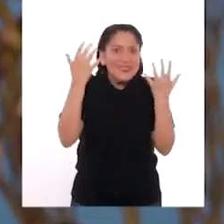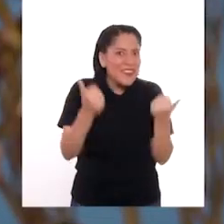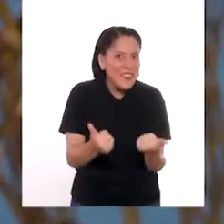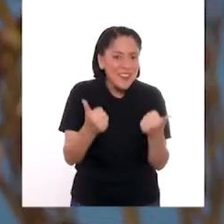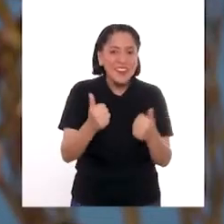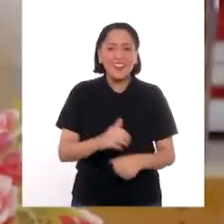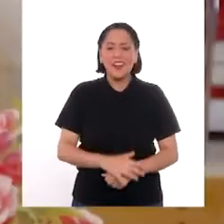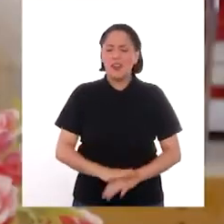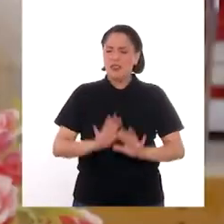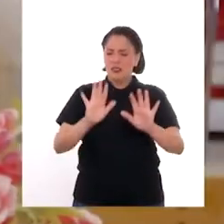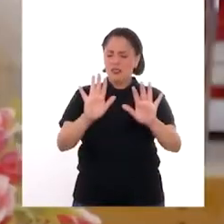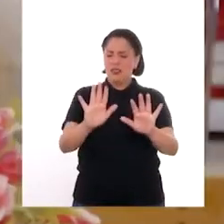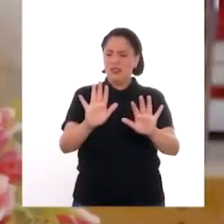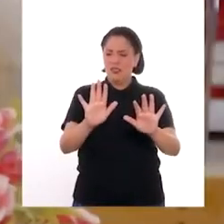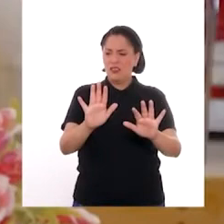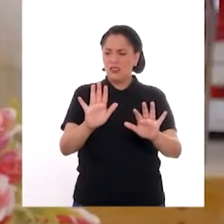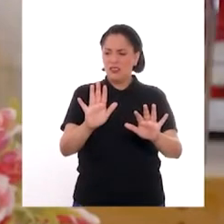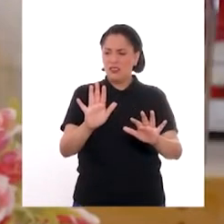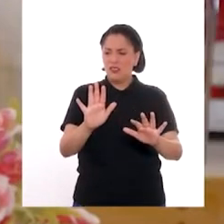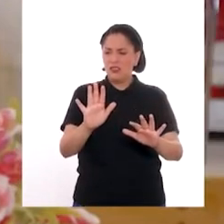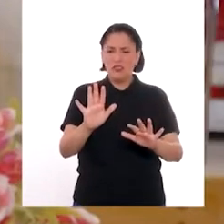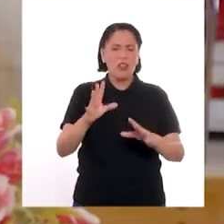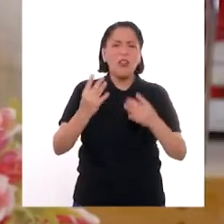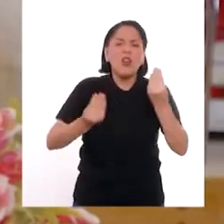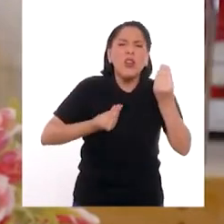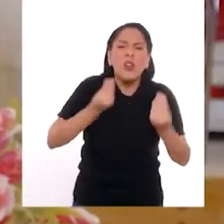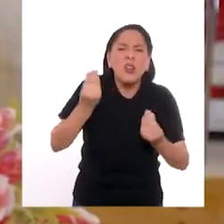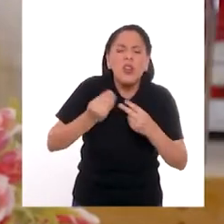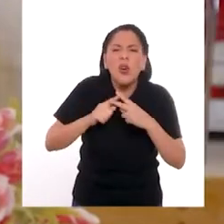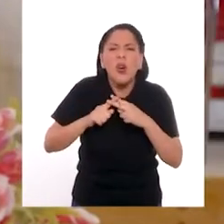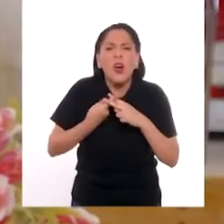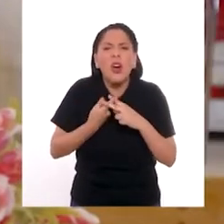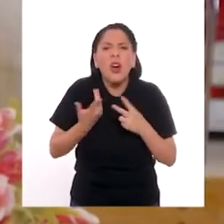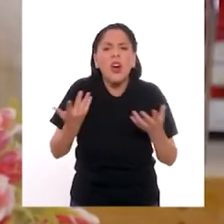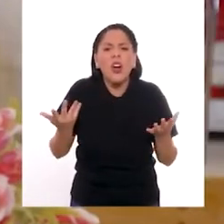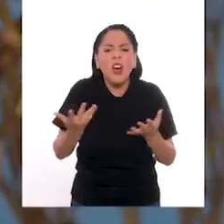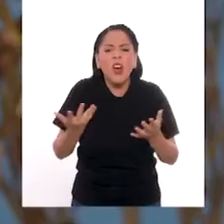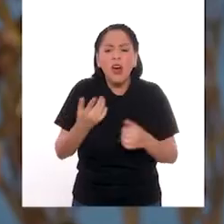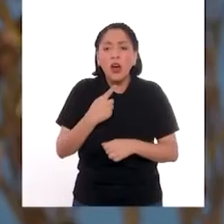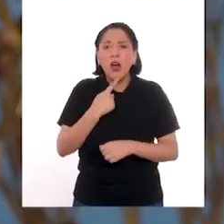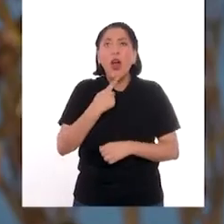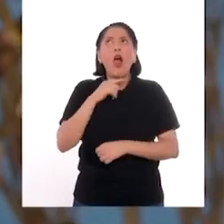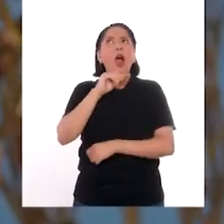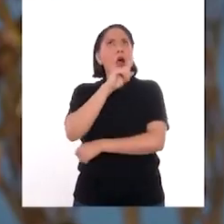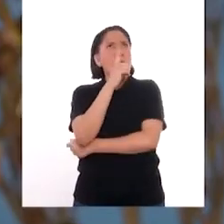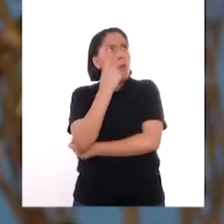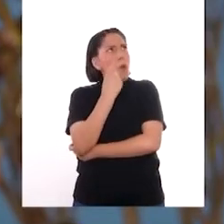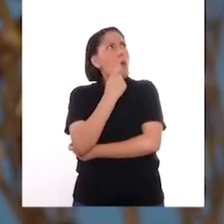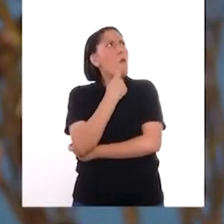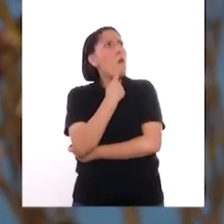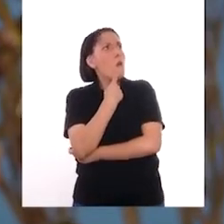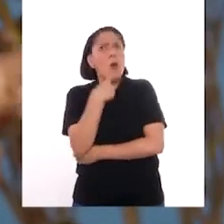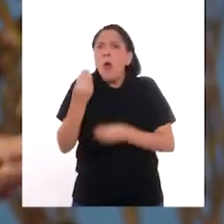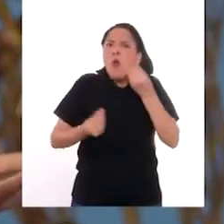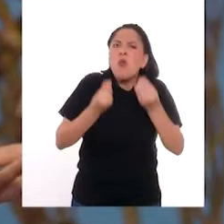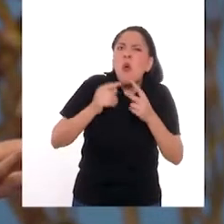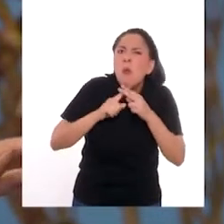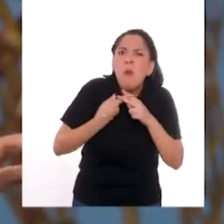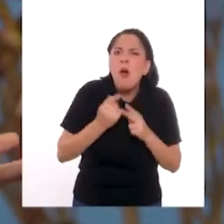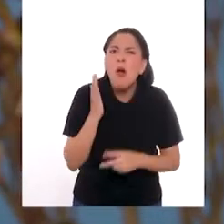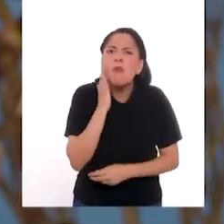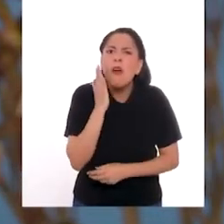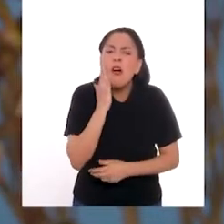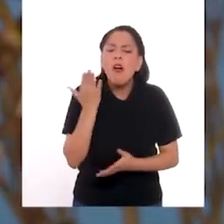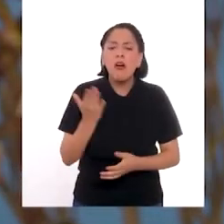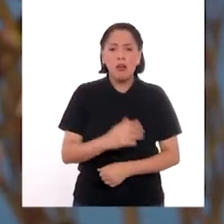Nico. Pero, ¿por dónde empezamos? Buena pregunta. ¿Por dónde empezamos, mamá?